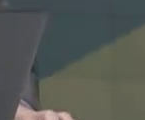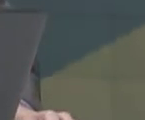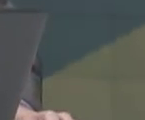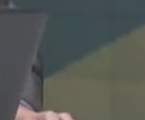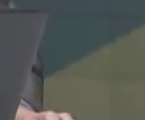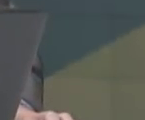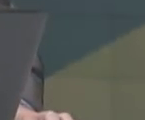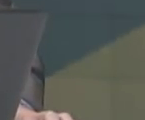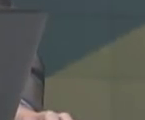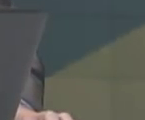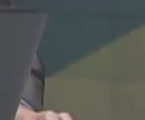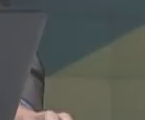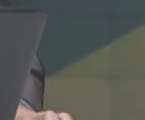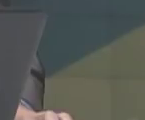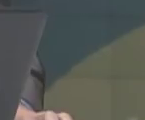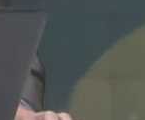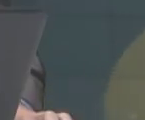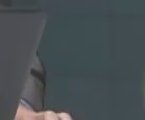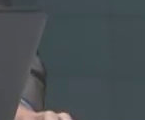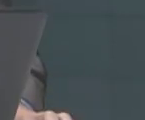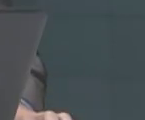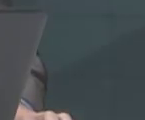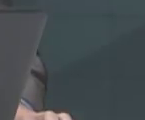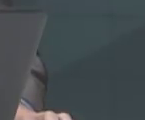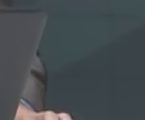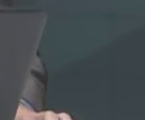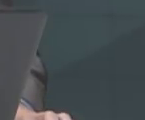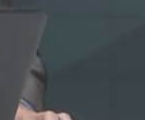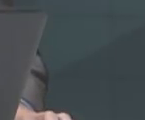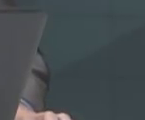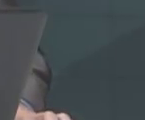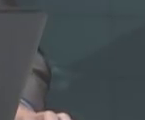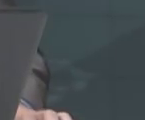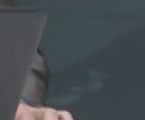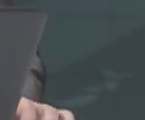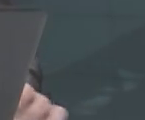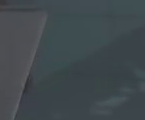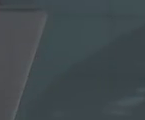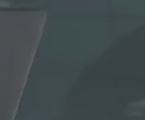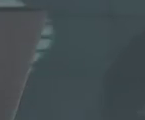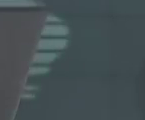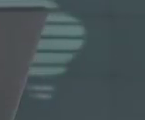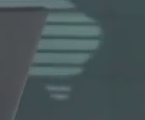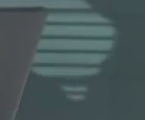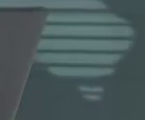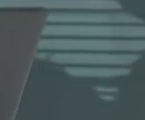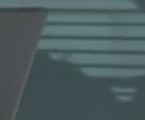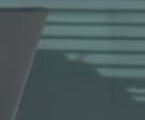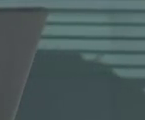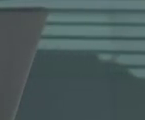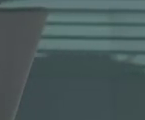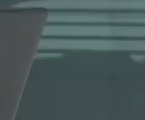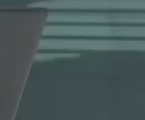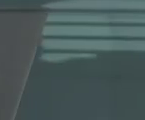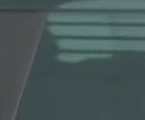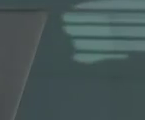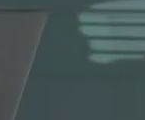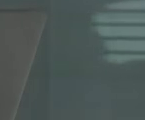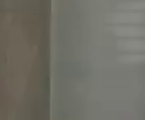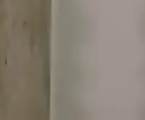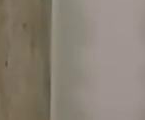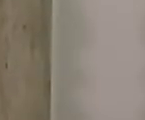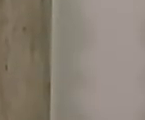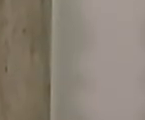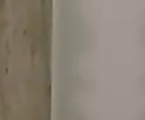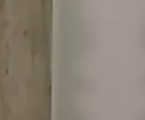Muy buenas noches, bienvenidos a este contacto en directo. De inmediato nos trasladamos a la sede de la Cancillería de la República Bolivariana de Venezuela. Adelante.